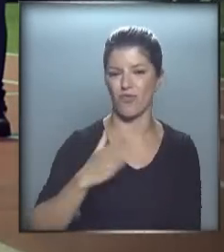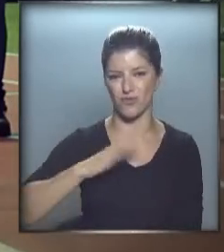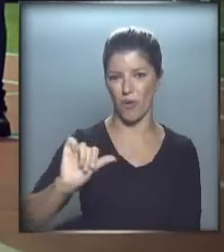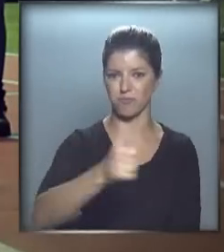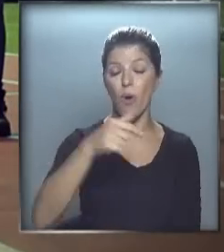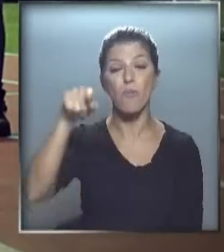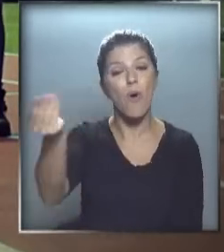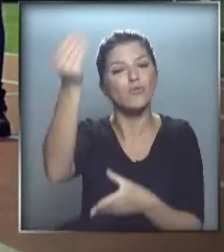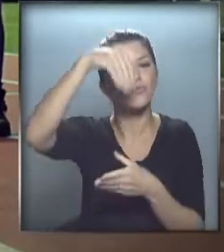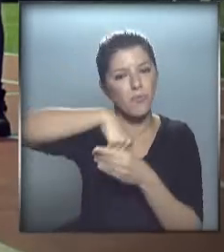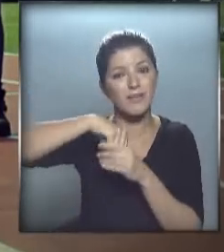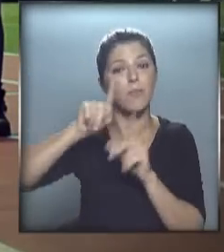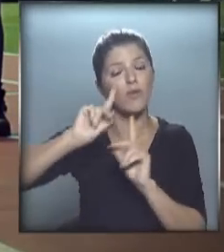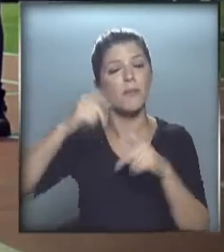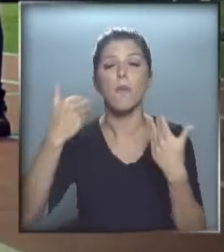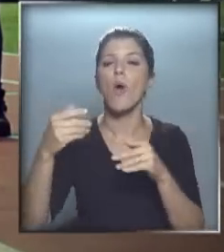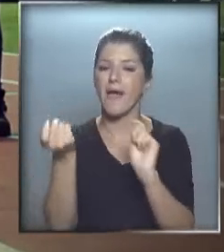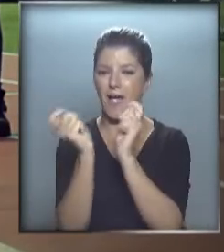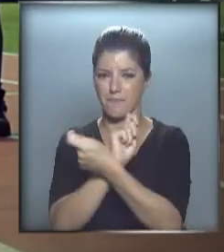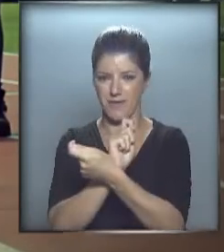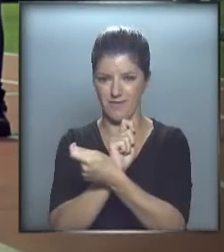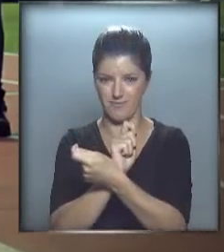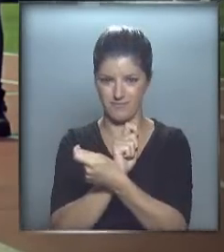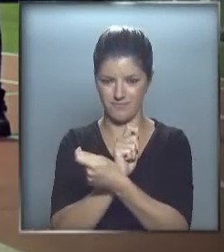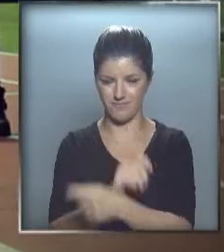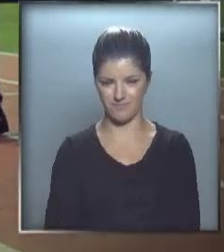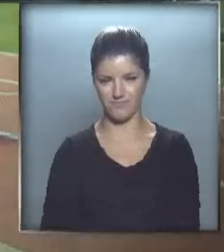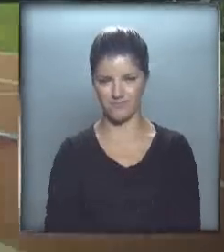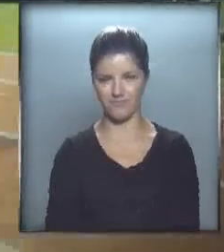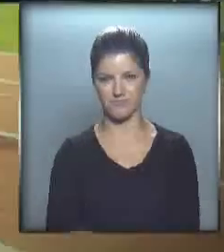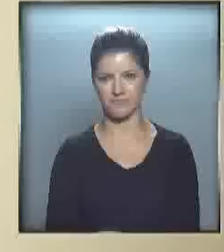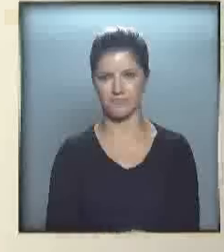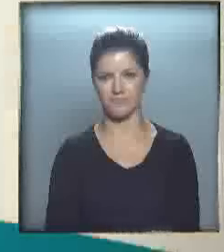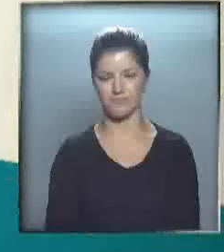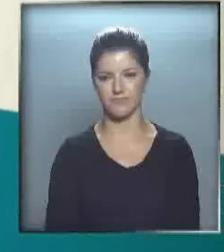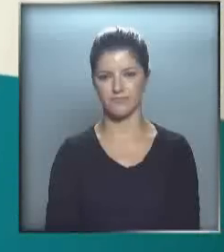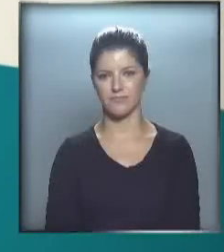Vos también tenés algo que podés cambiar. Cambiate la camiseta. ¡Vamos!